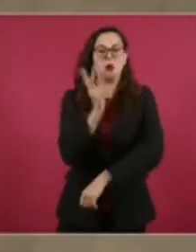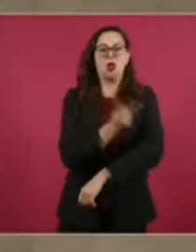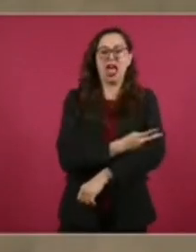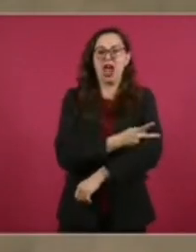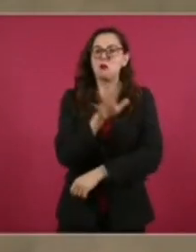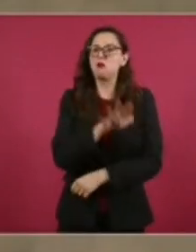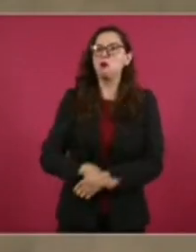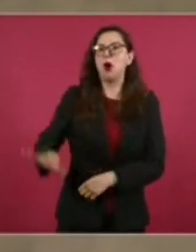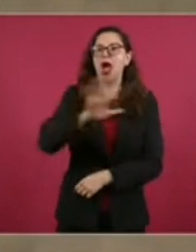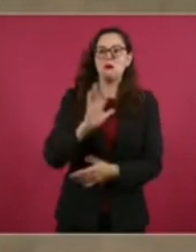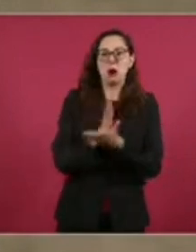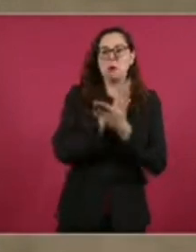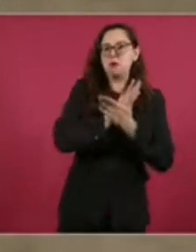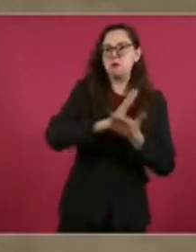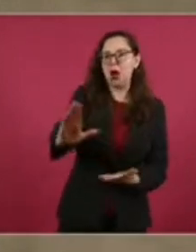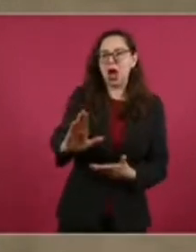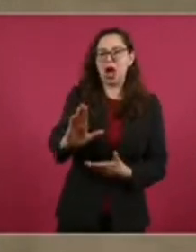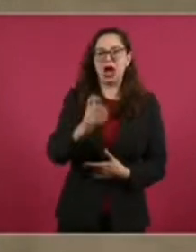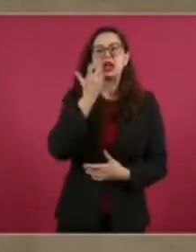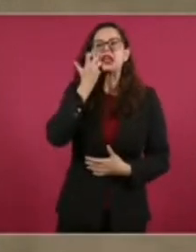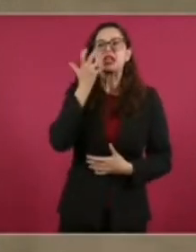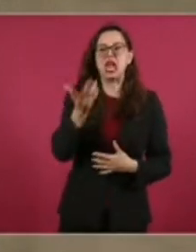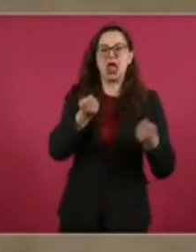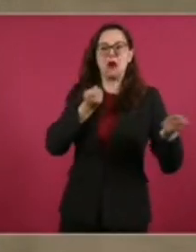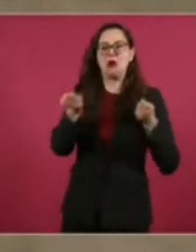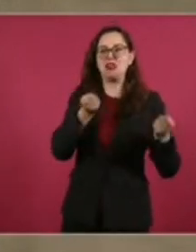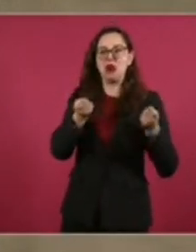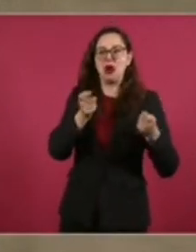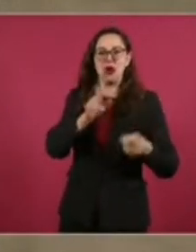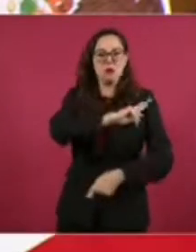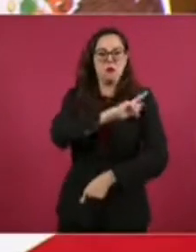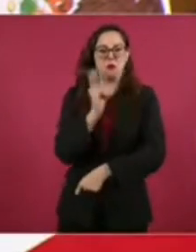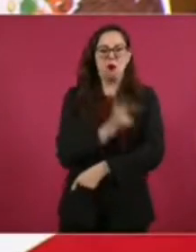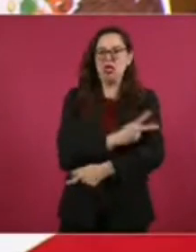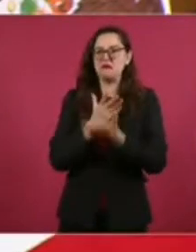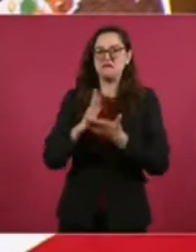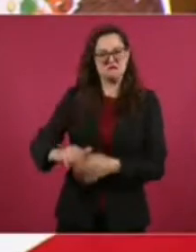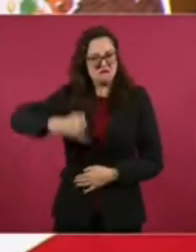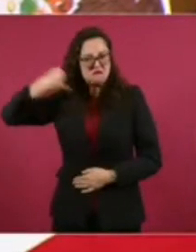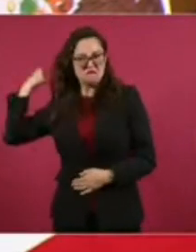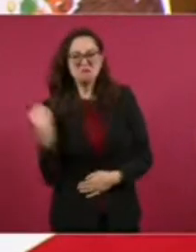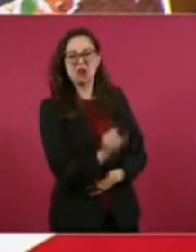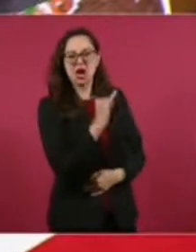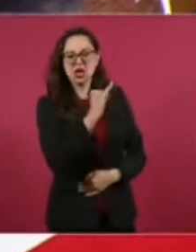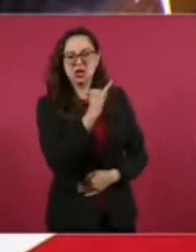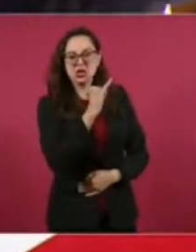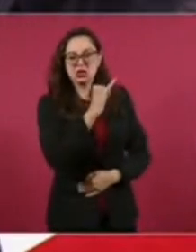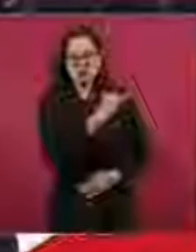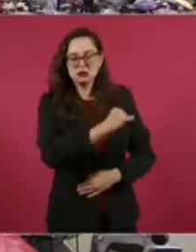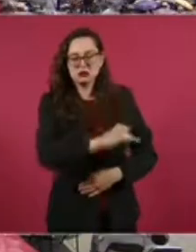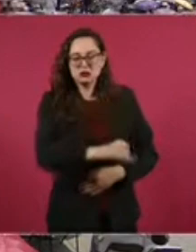demos. Quieren poder sin pueblo. ¡Al carajo con eso!